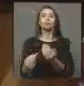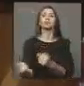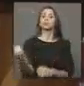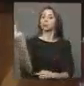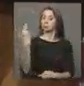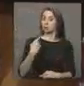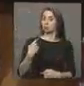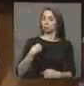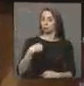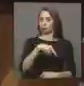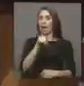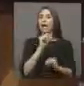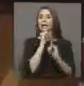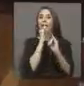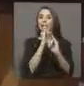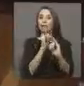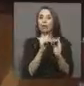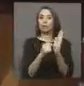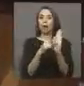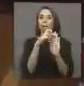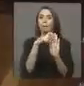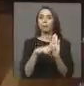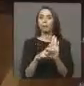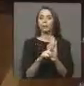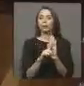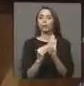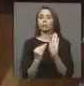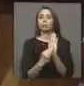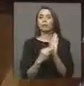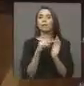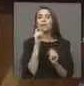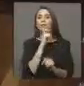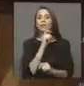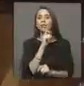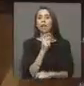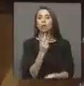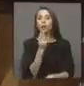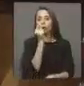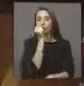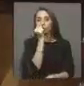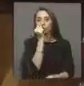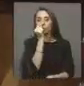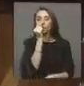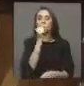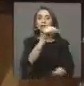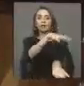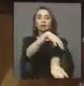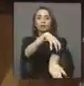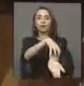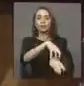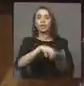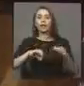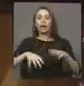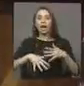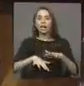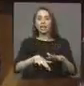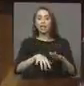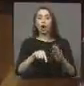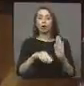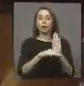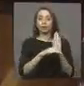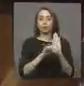encomendado informar el proyecto de ley que establece como feriado el 2 de octubre para la región de Los Ríos, en primer